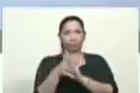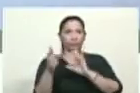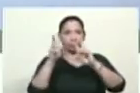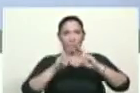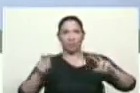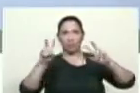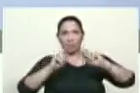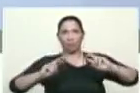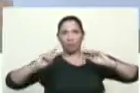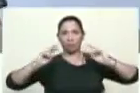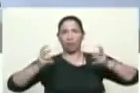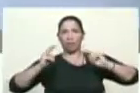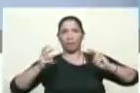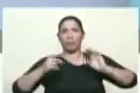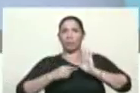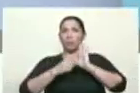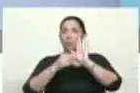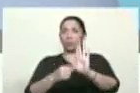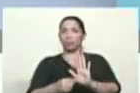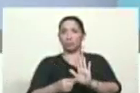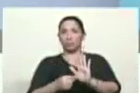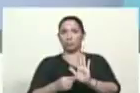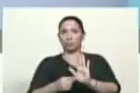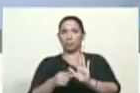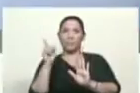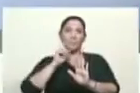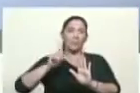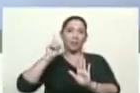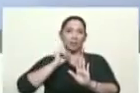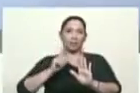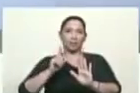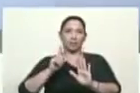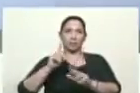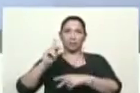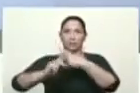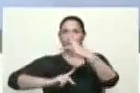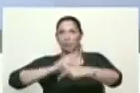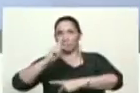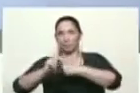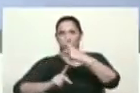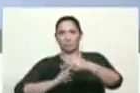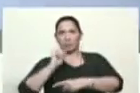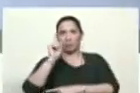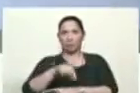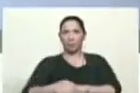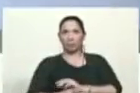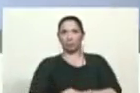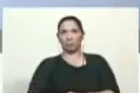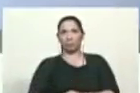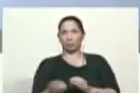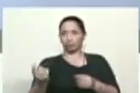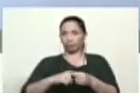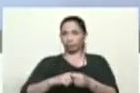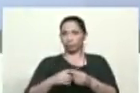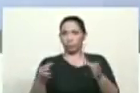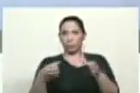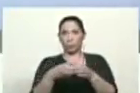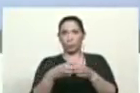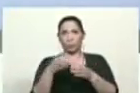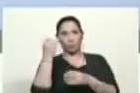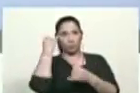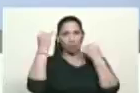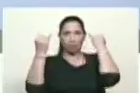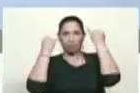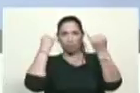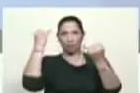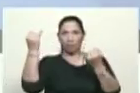tema, que ha demostrado la falacia de ese planteamiento y que forma parte pues de este grupo de intelectuales.